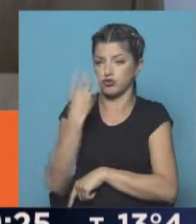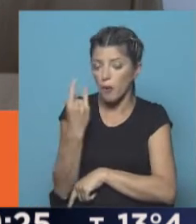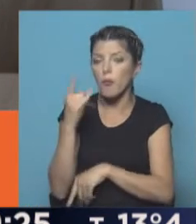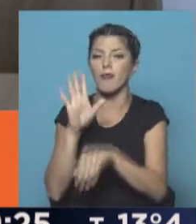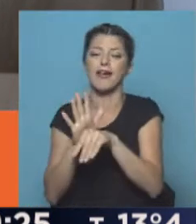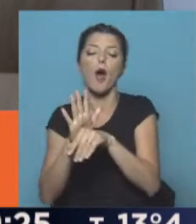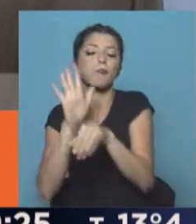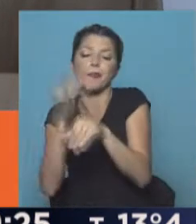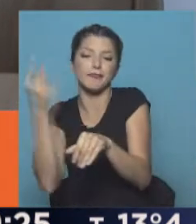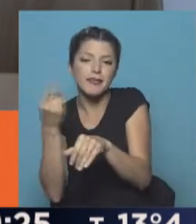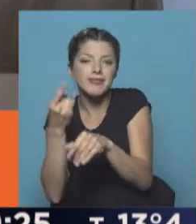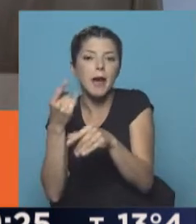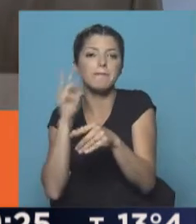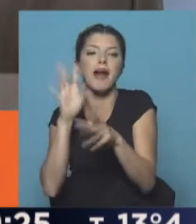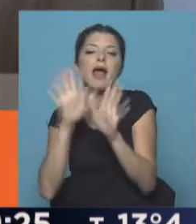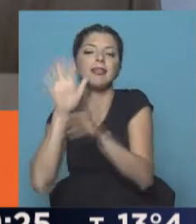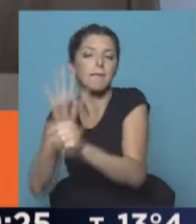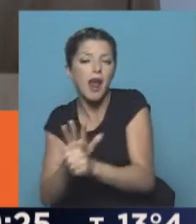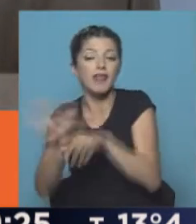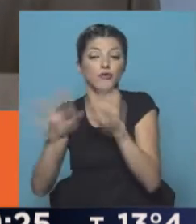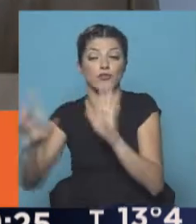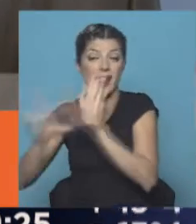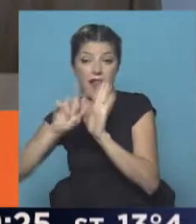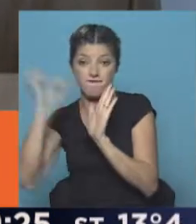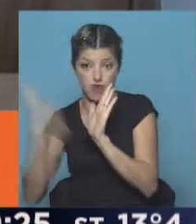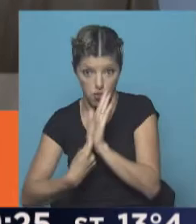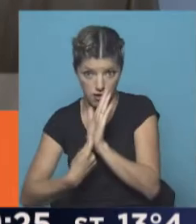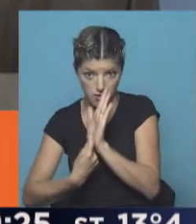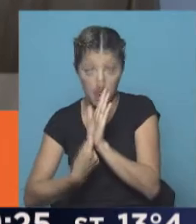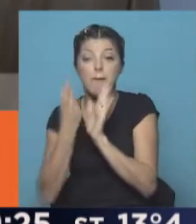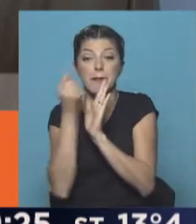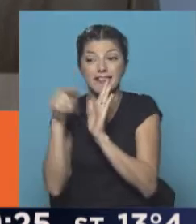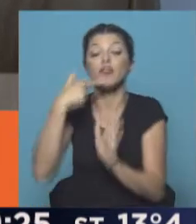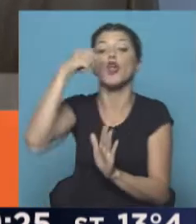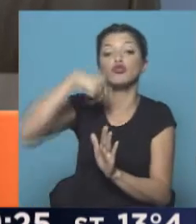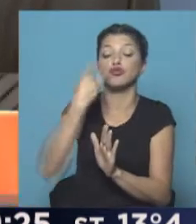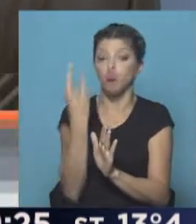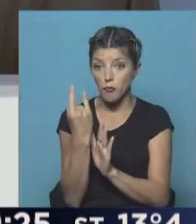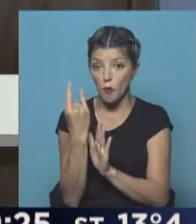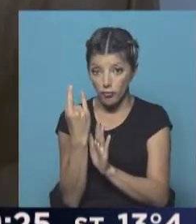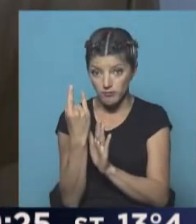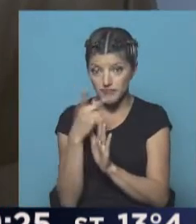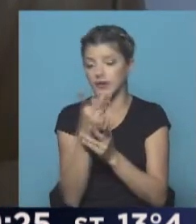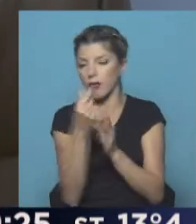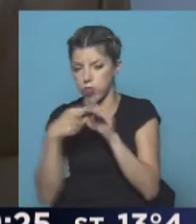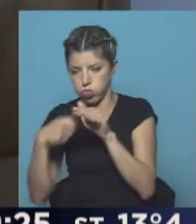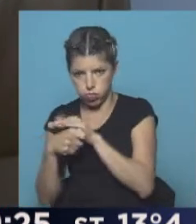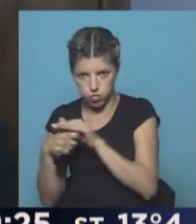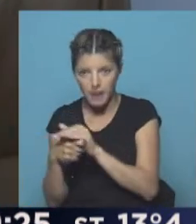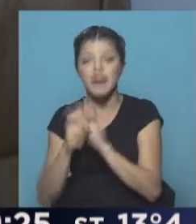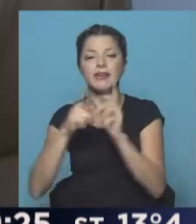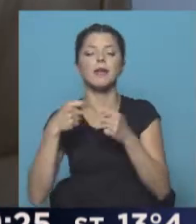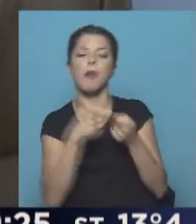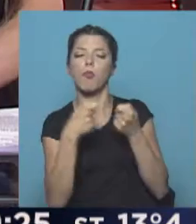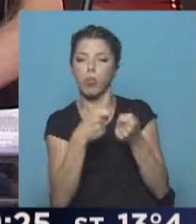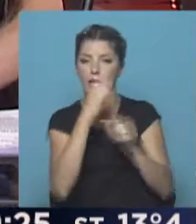pantalla para los ilícitos que se cometían con esas empresas para desviar fondos del SOMU y de lo que fue producto de la extorsión a las empresas.